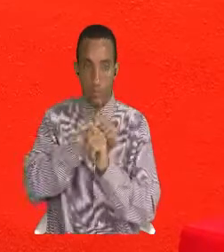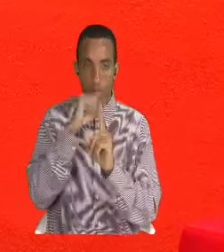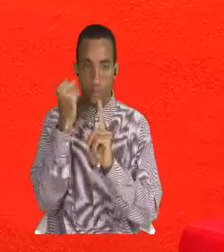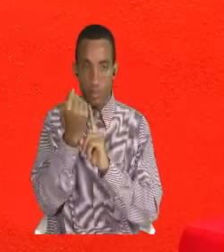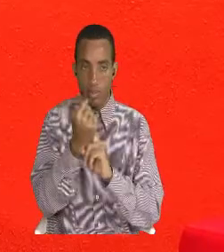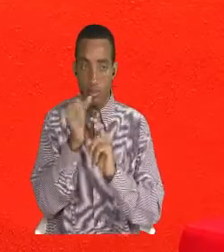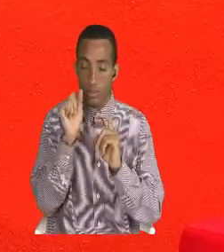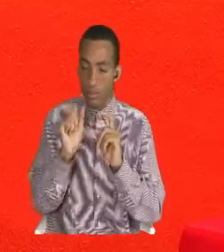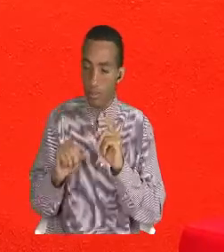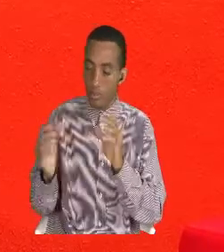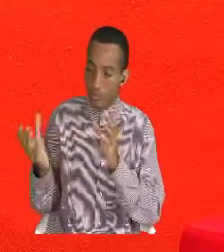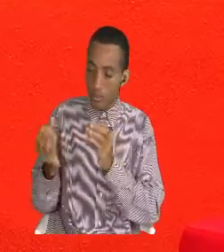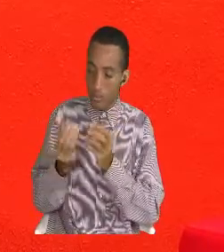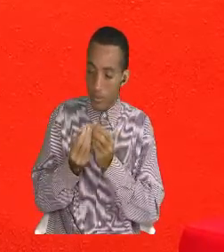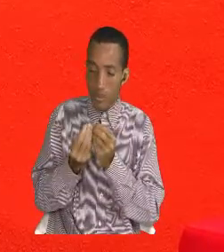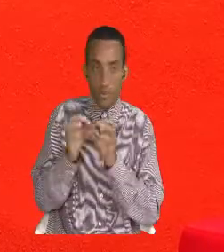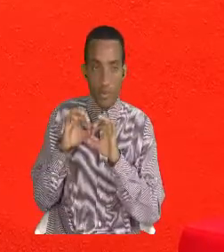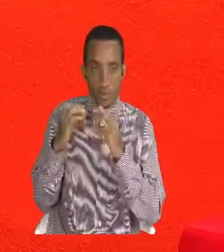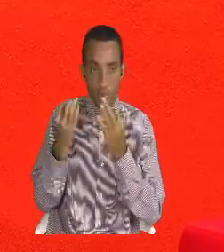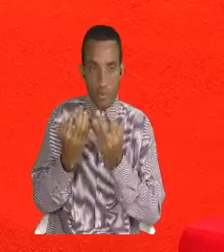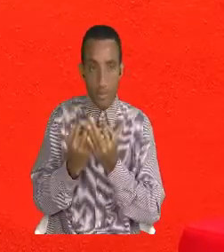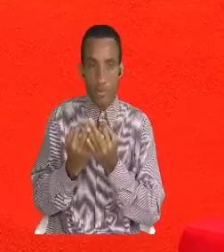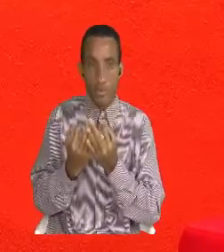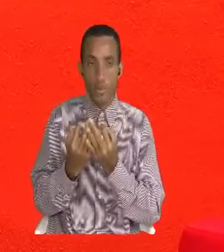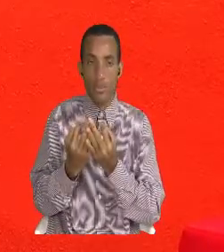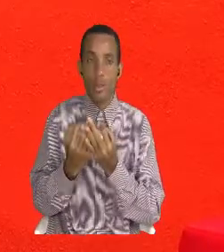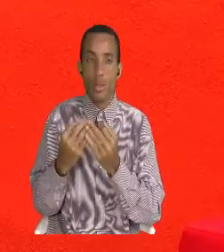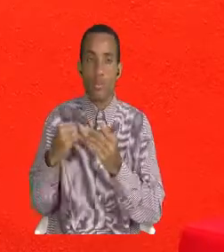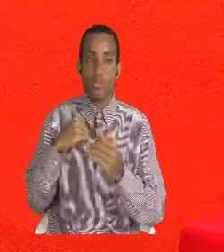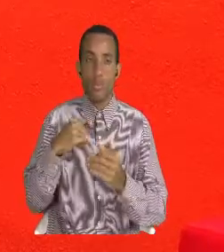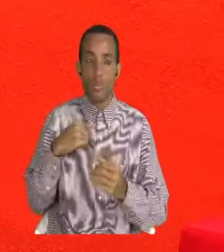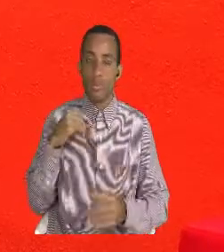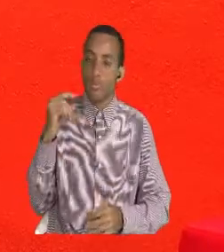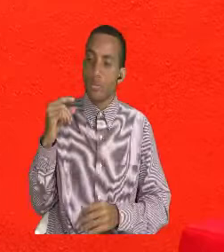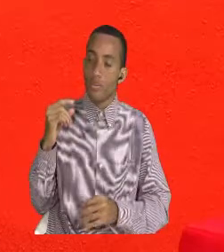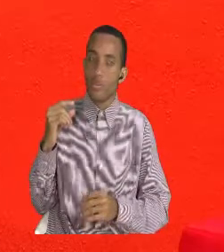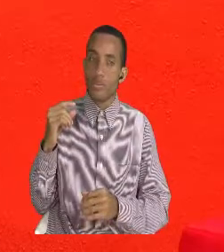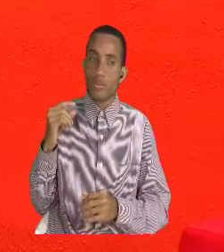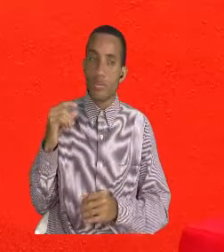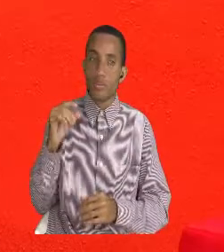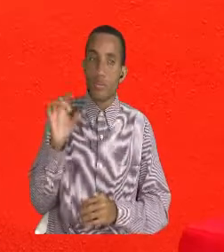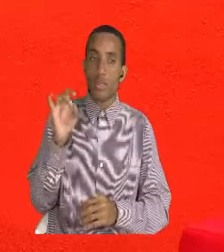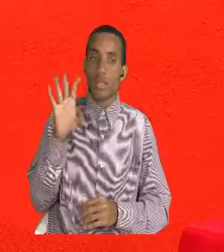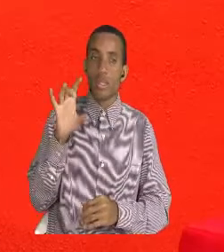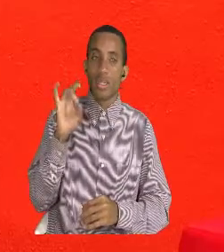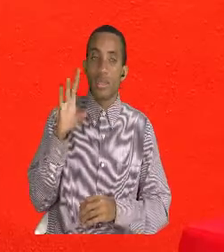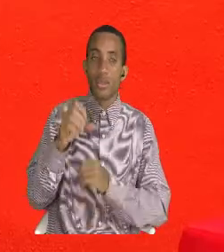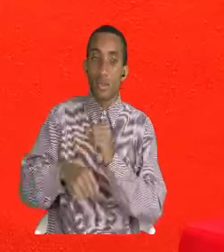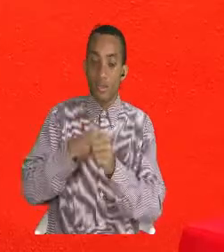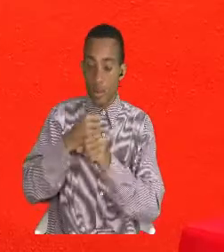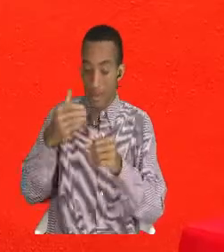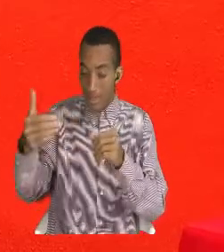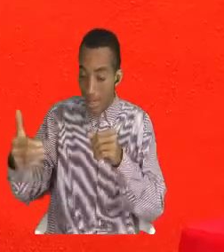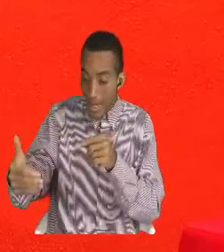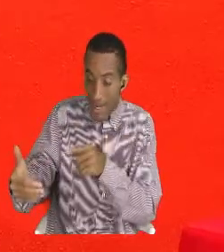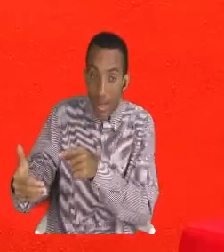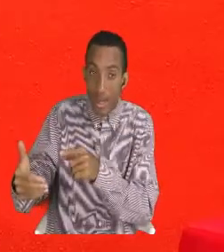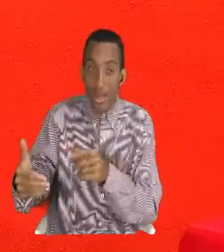conformar una familia y que tengan 15 años más que el menor o el adolescente que se vaya a